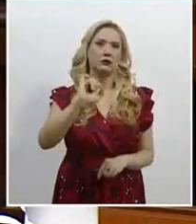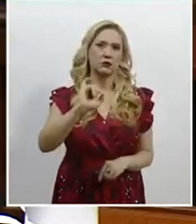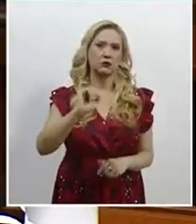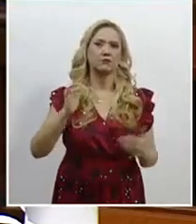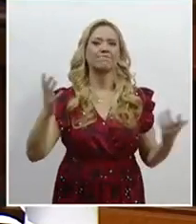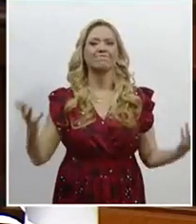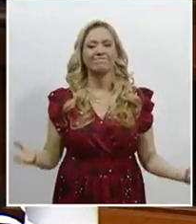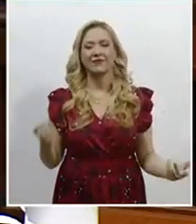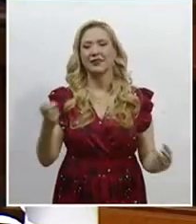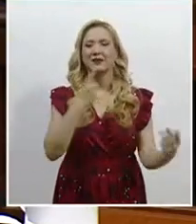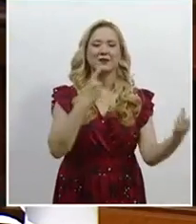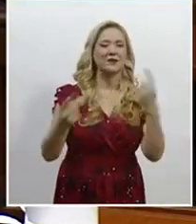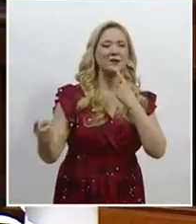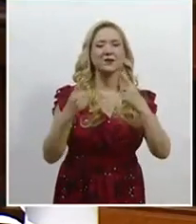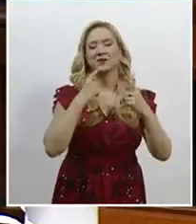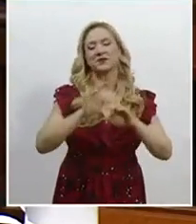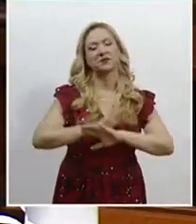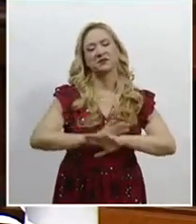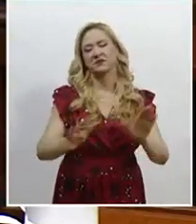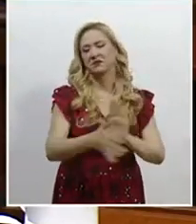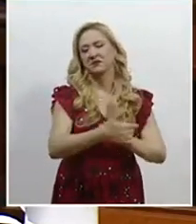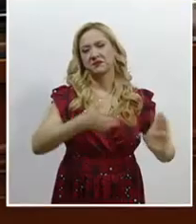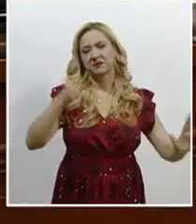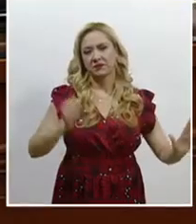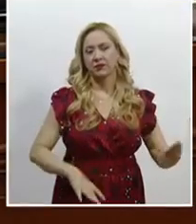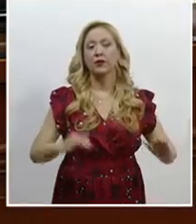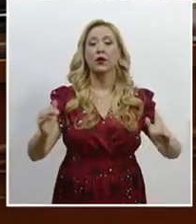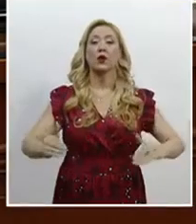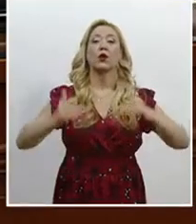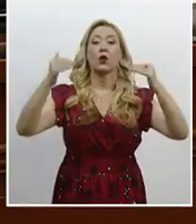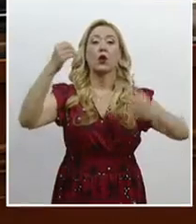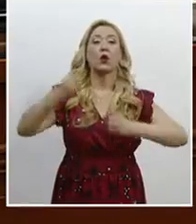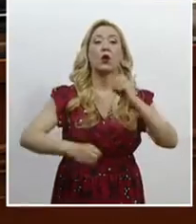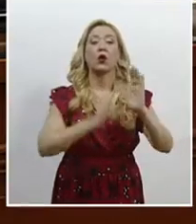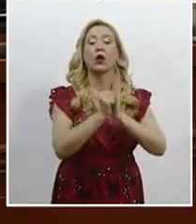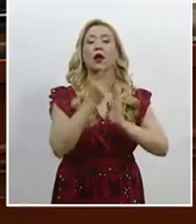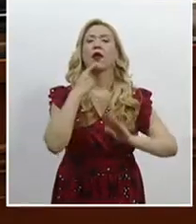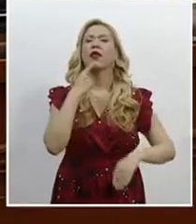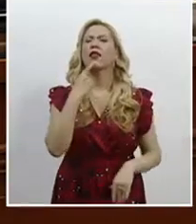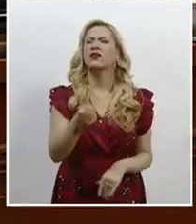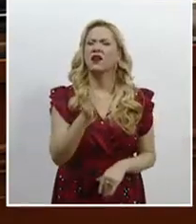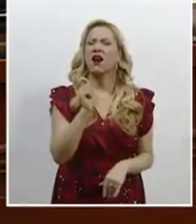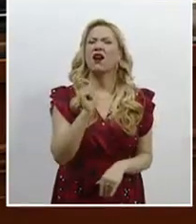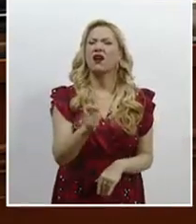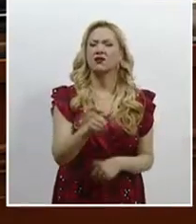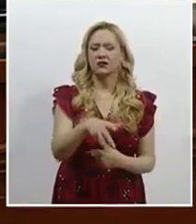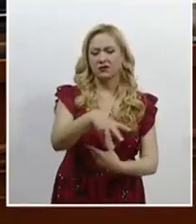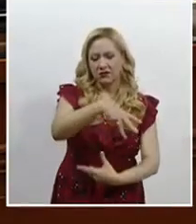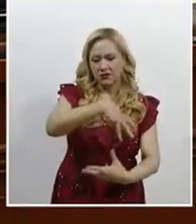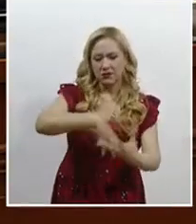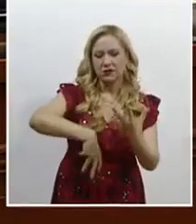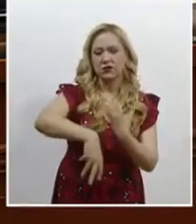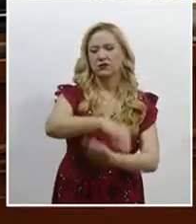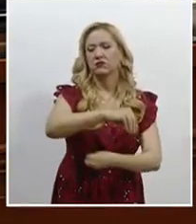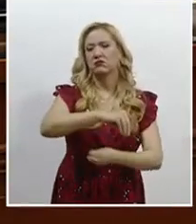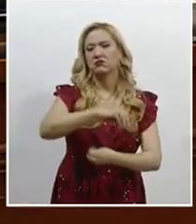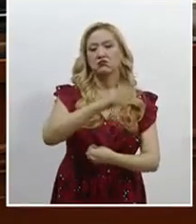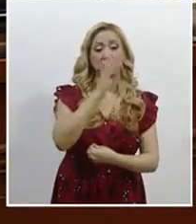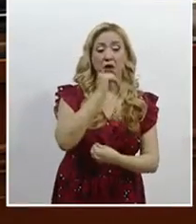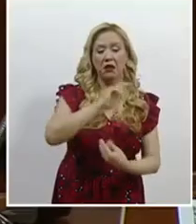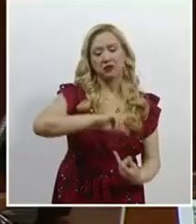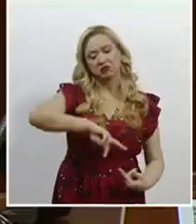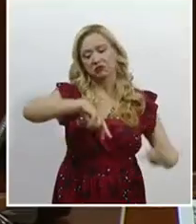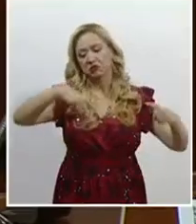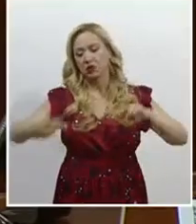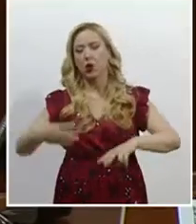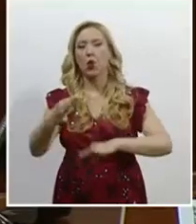el Pleno de la Suprema Corte resolvió un incidente de cumplimiento sustituto. En este caso, determinó que había imposibilidad